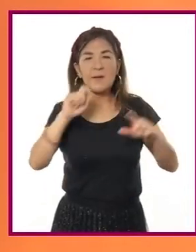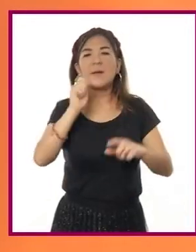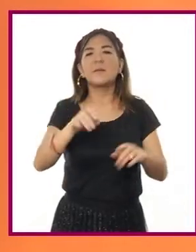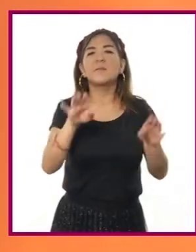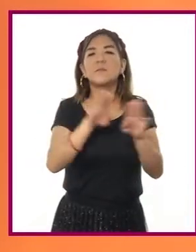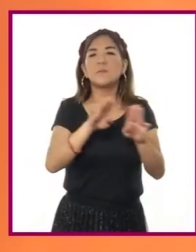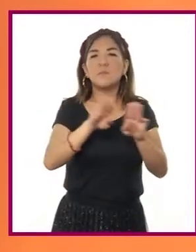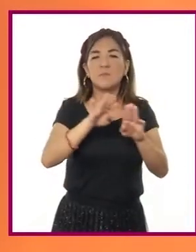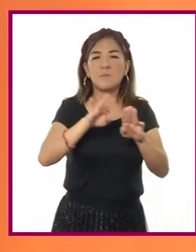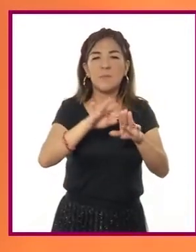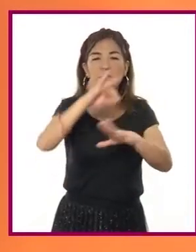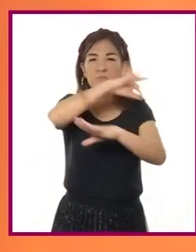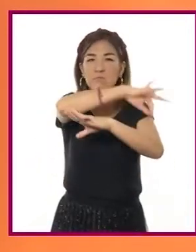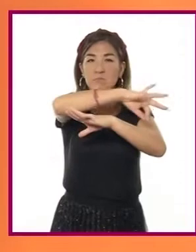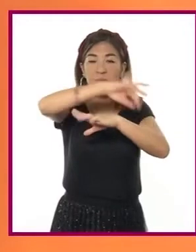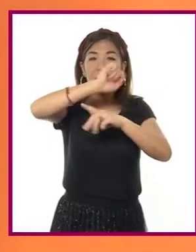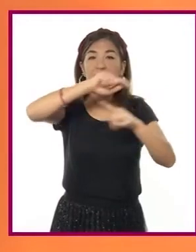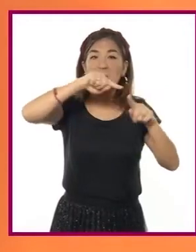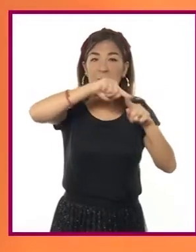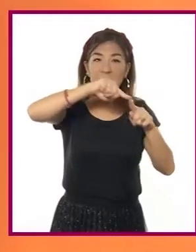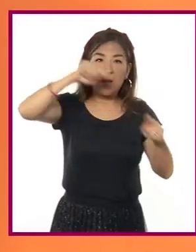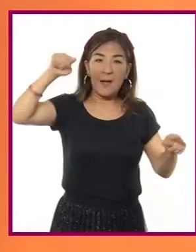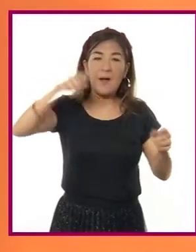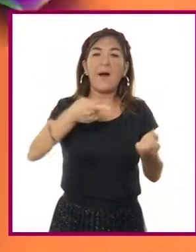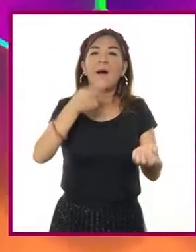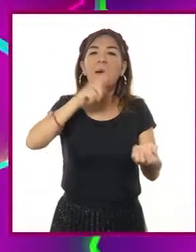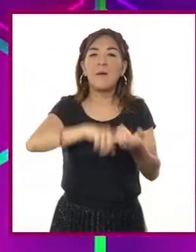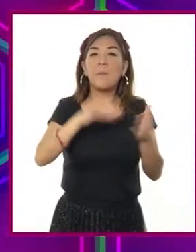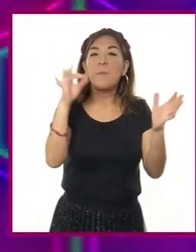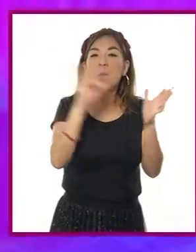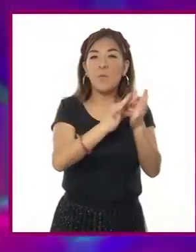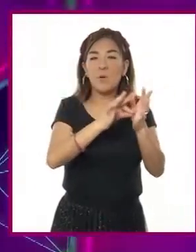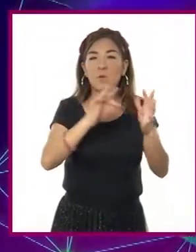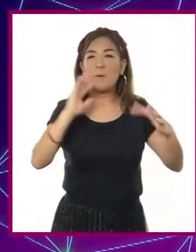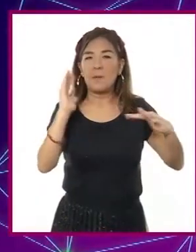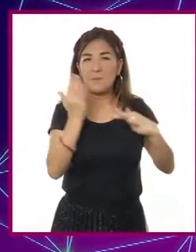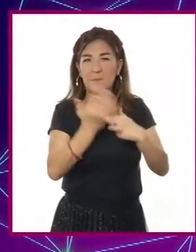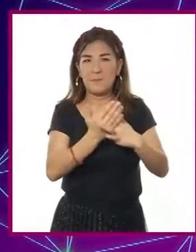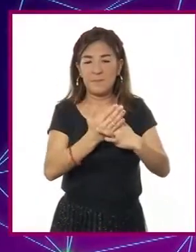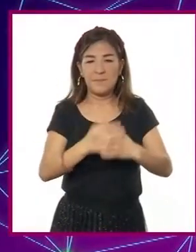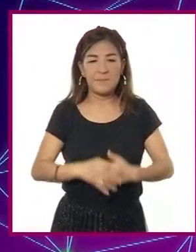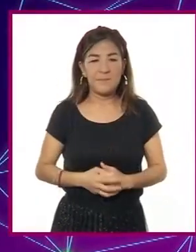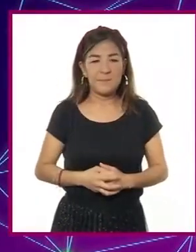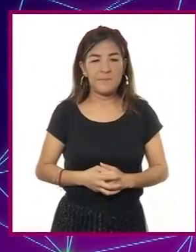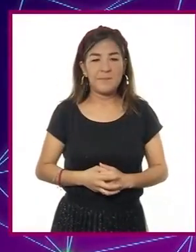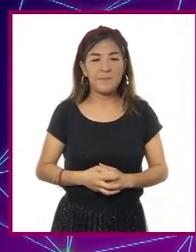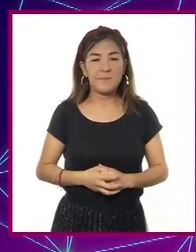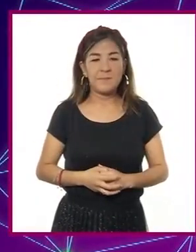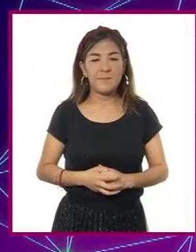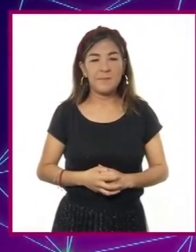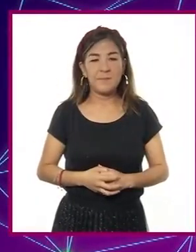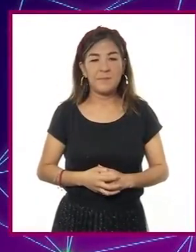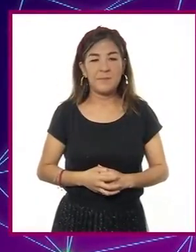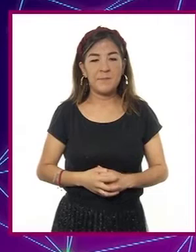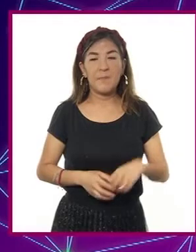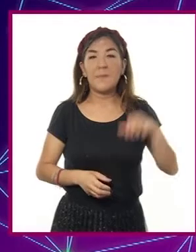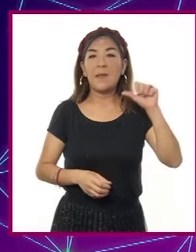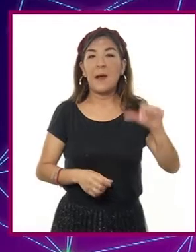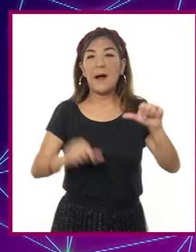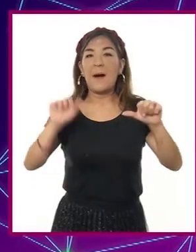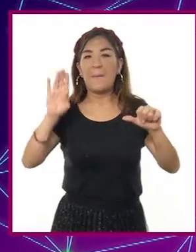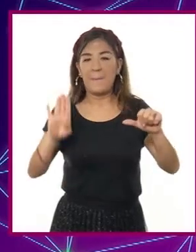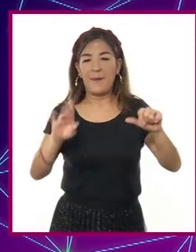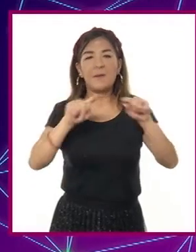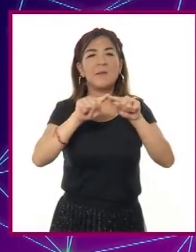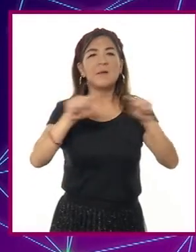recta perpendicular a dicho segmento trazada por su punto medio. En el segmento de recta AB,